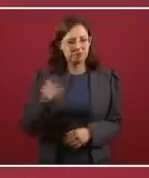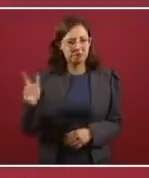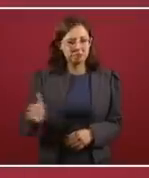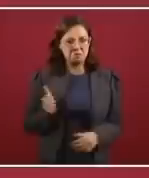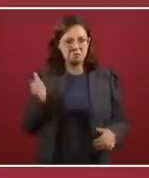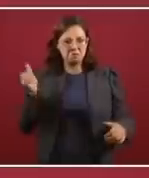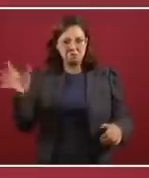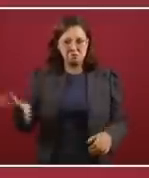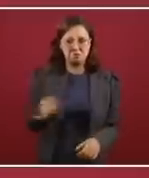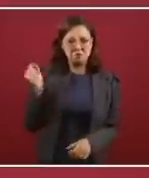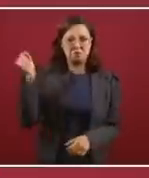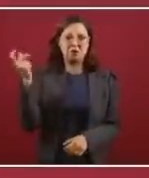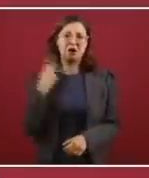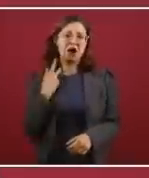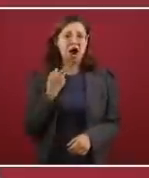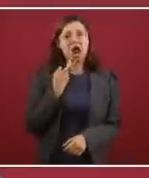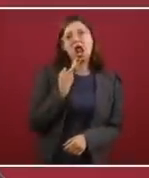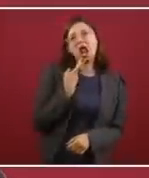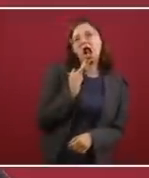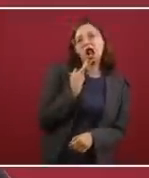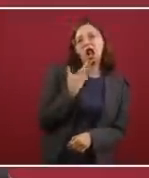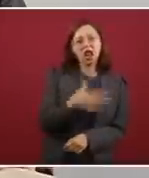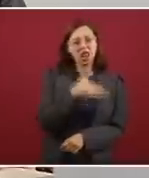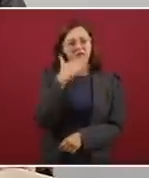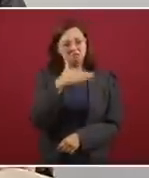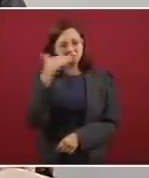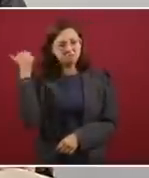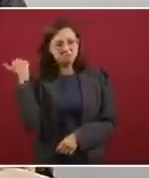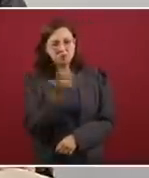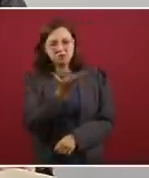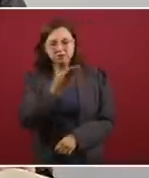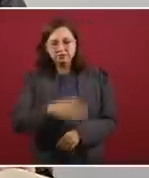arribistas, politiqueros, corruptos,